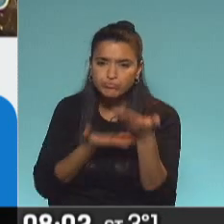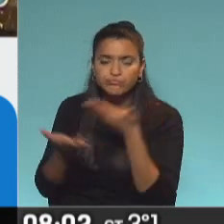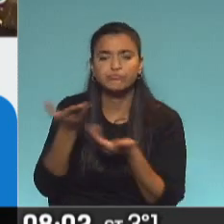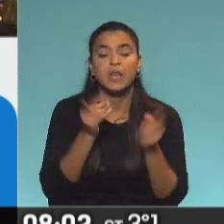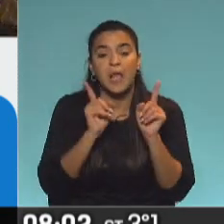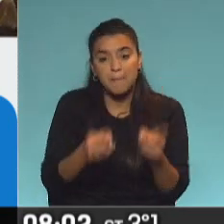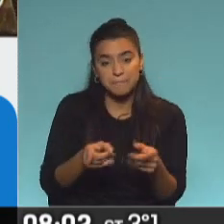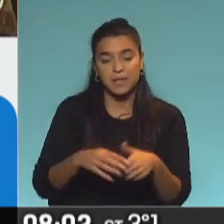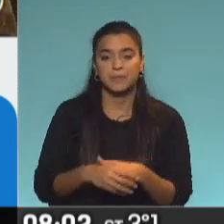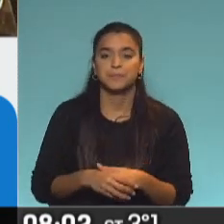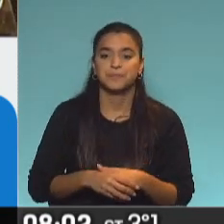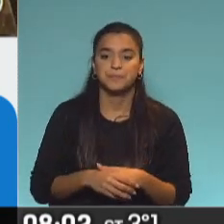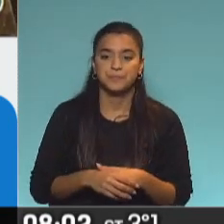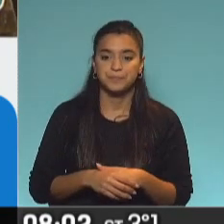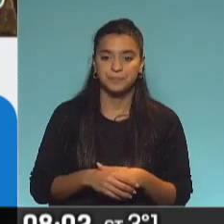y además